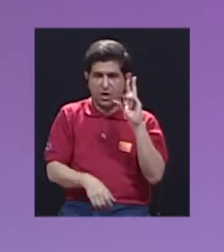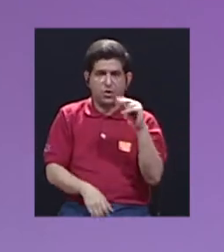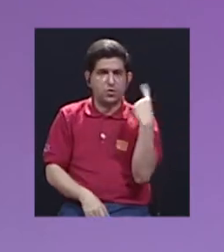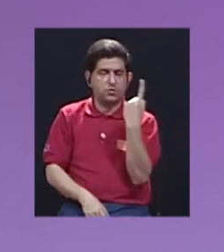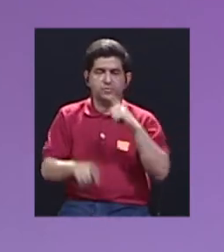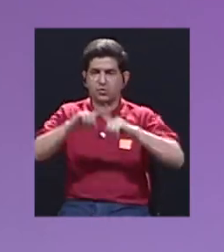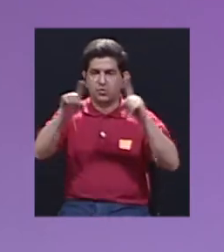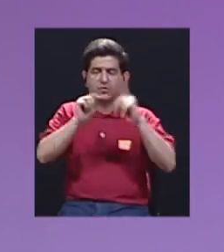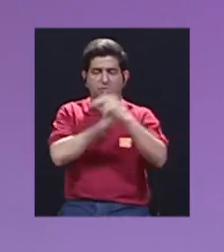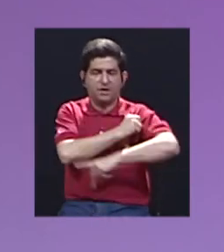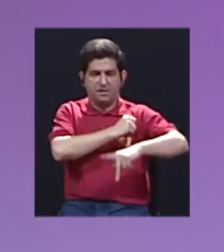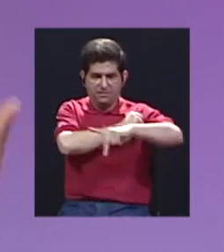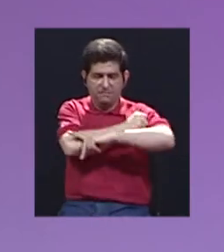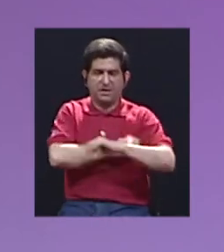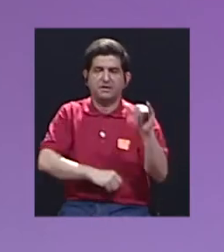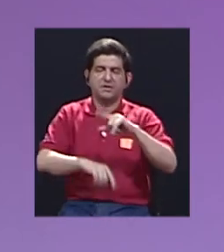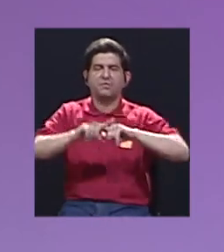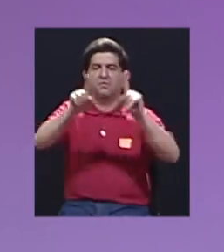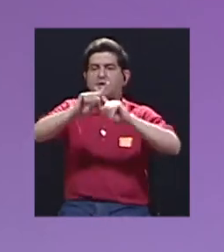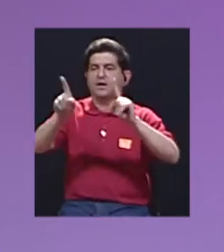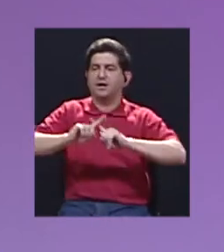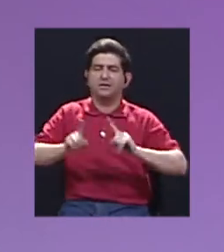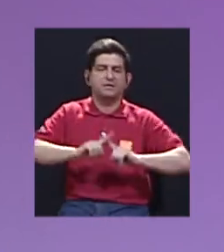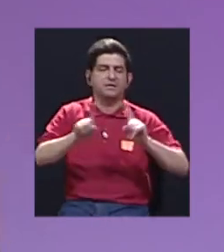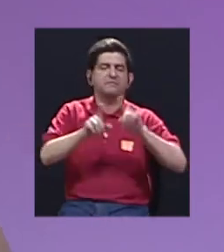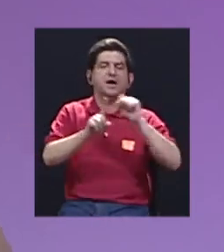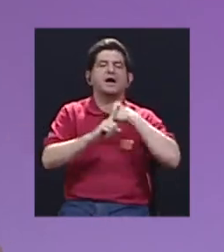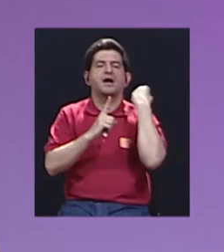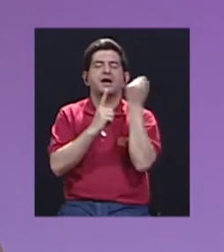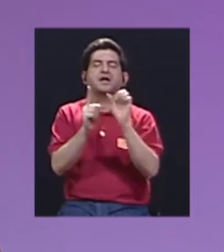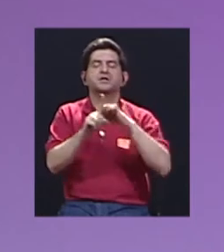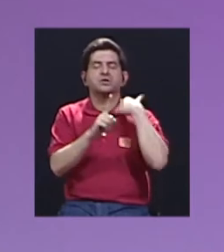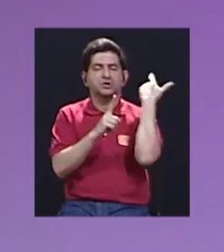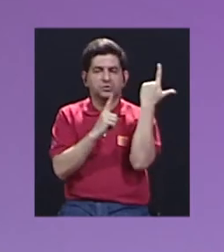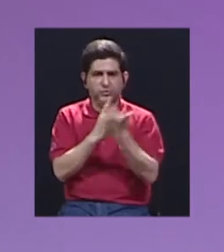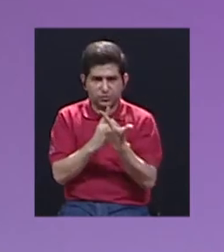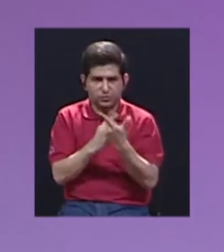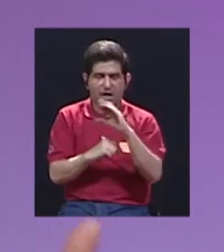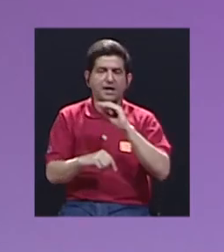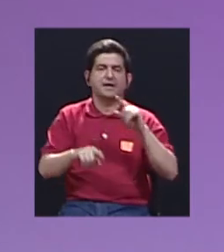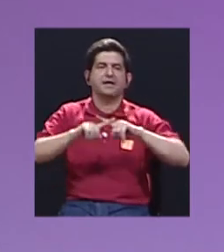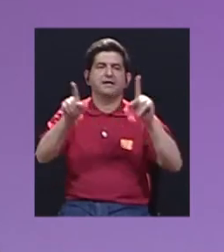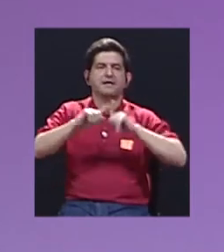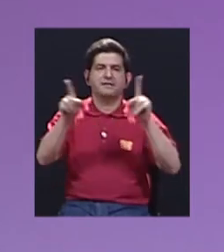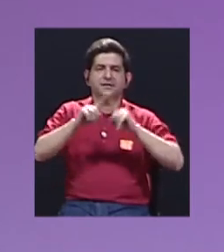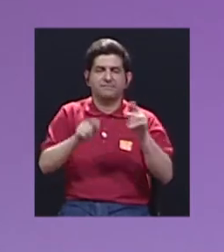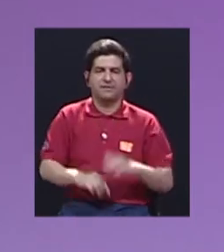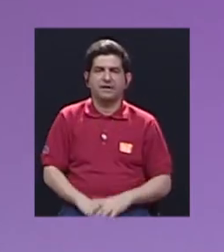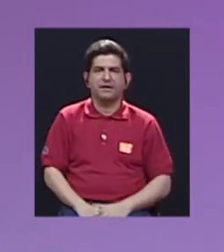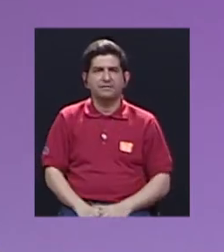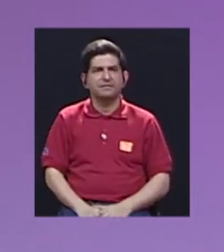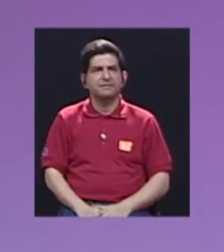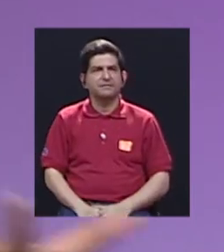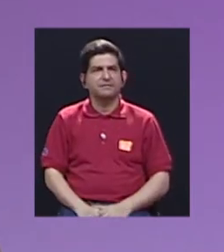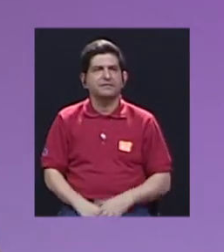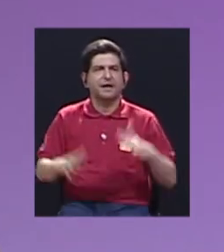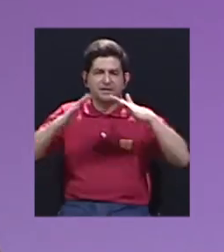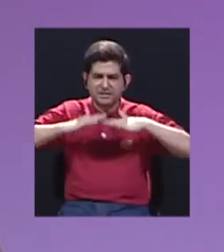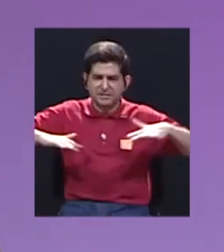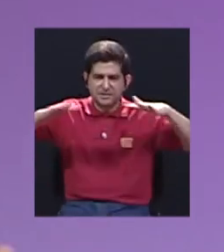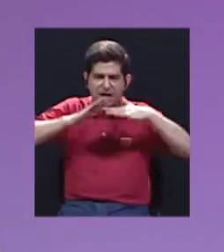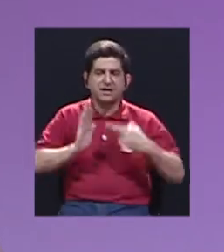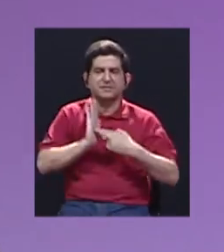de diferentes países, sino de diferentes situaciones sociales y de diferentes entornos